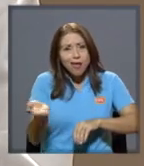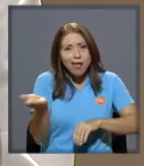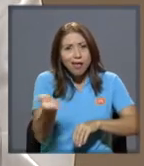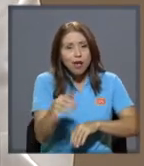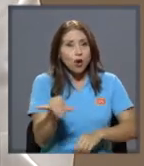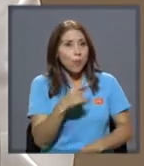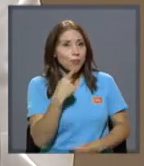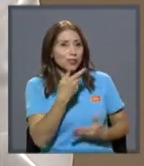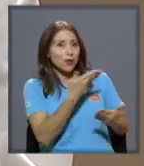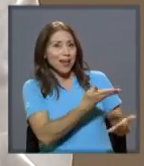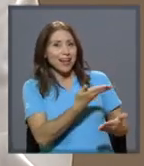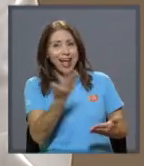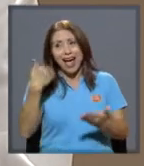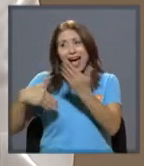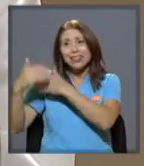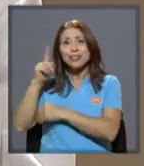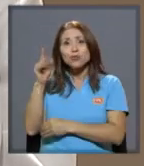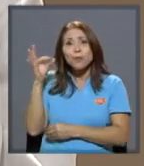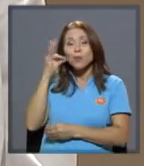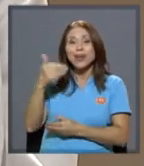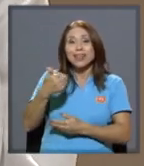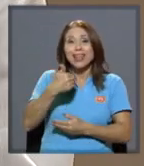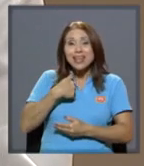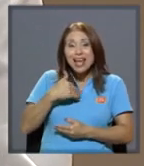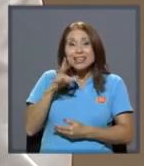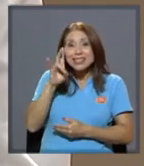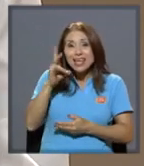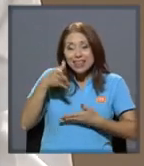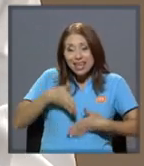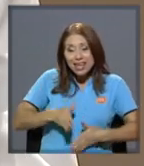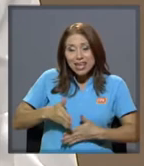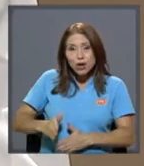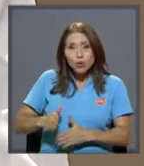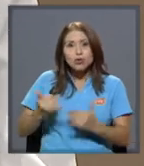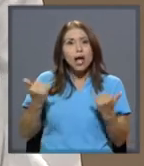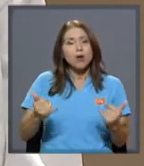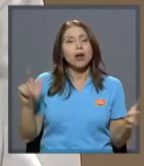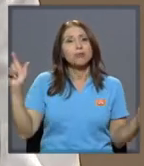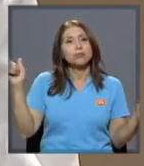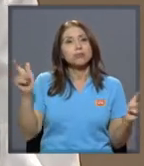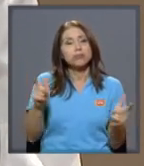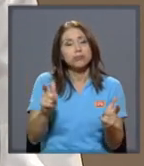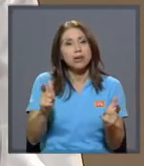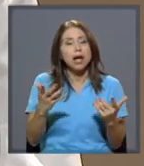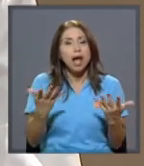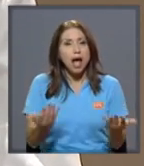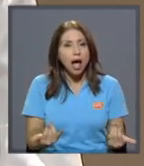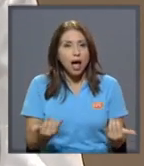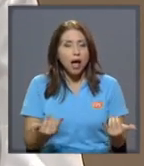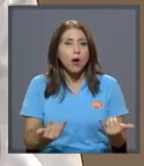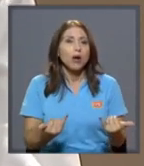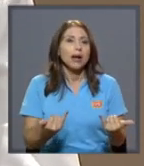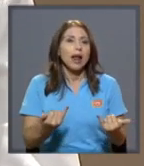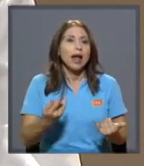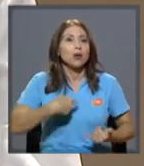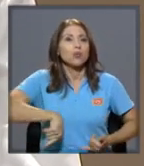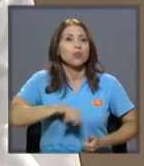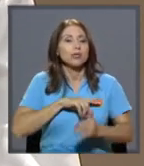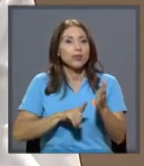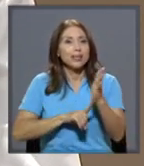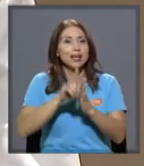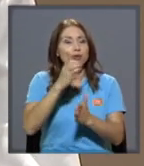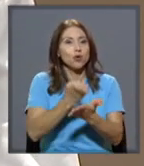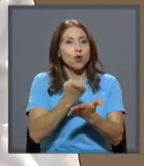de 7 hijos e hijas por mujer, a un país donde prácticamente nuestro desarrollo económico está